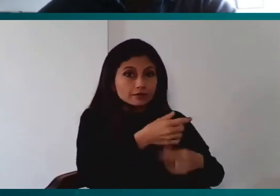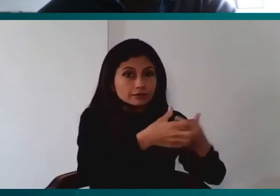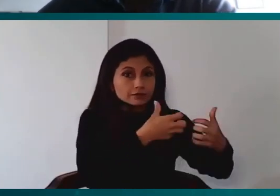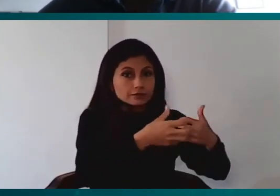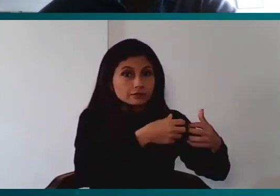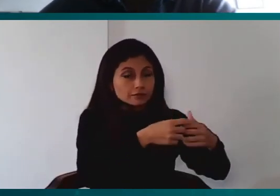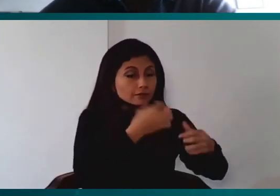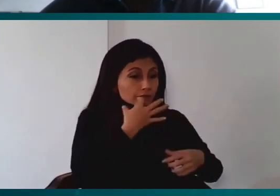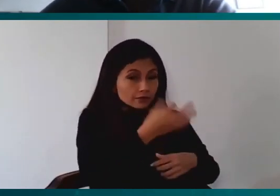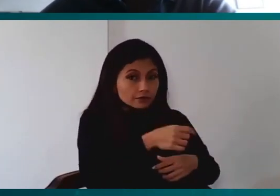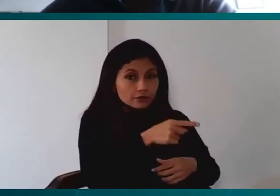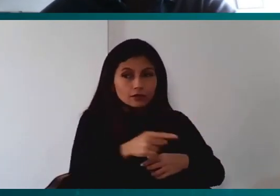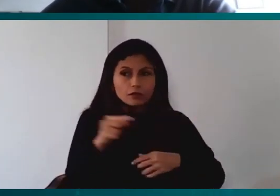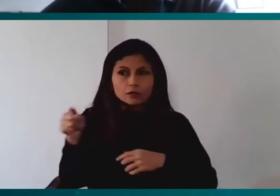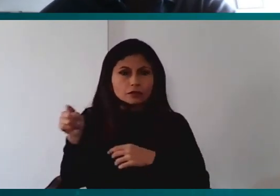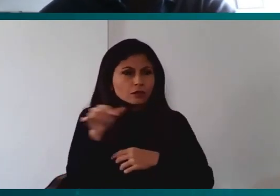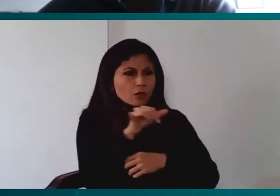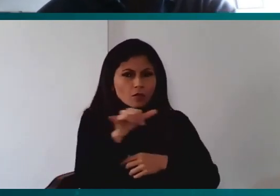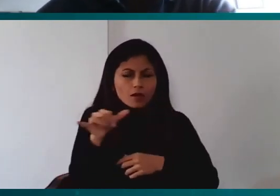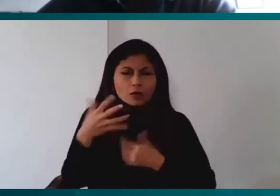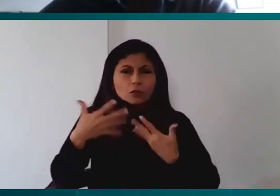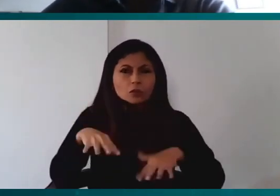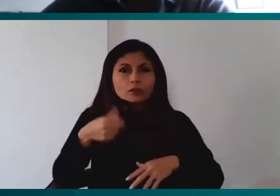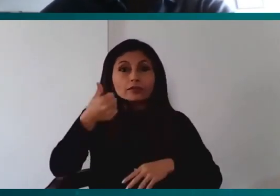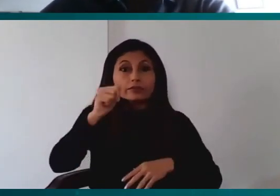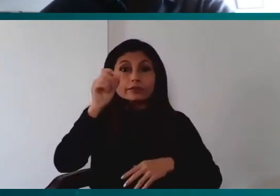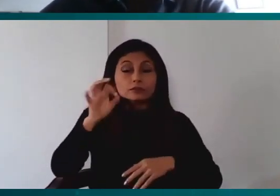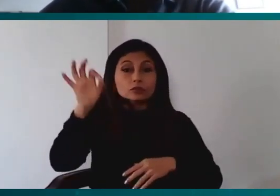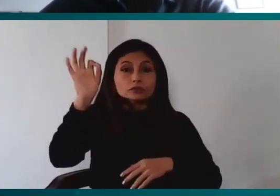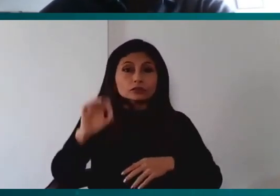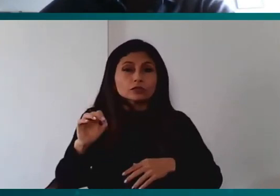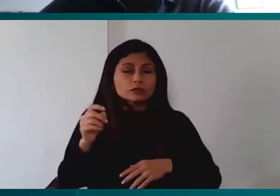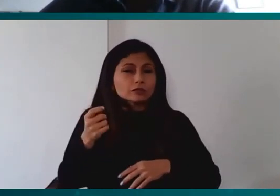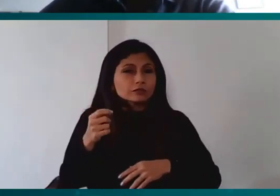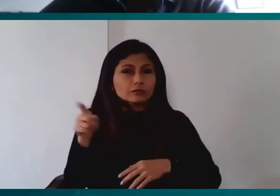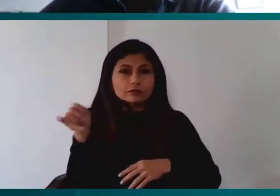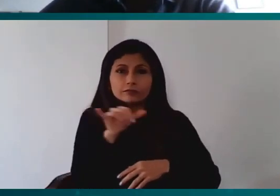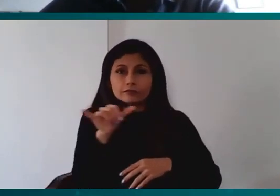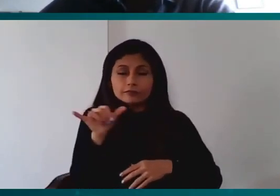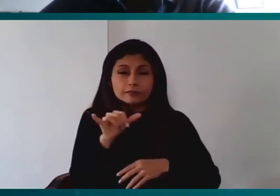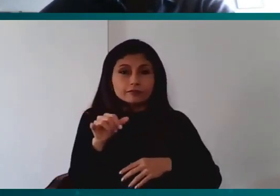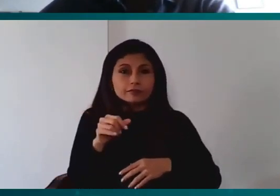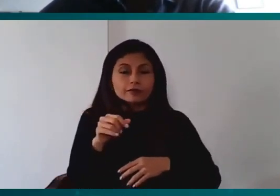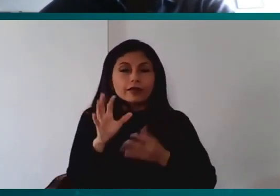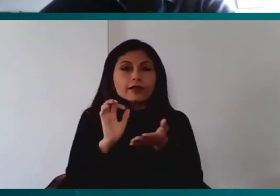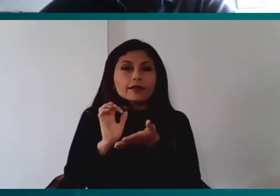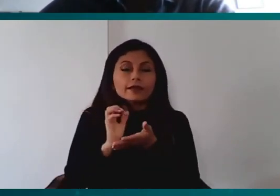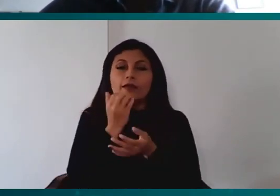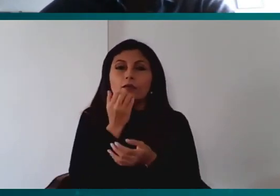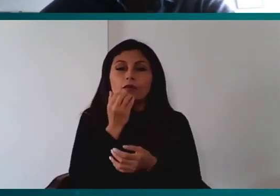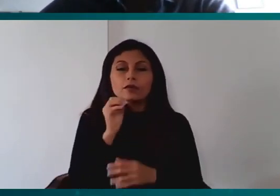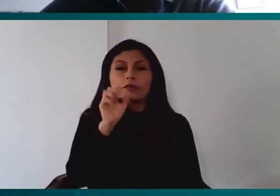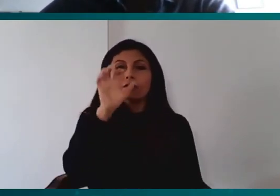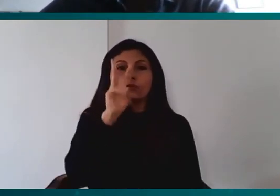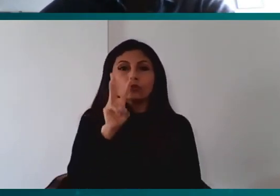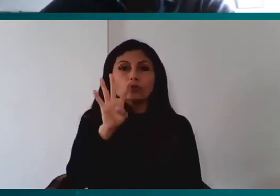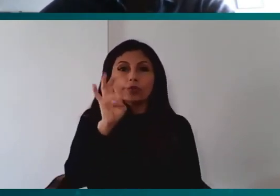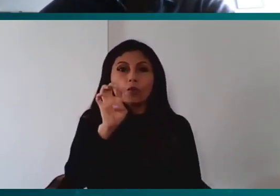al 10%, se puede llegar a obtener, lo cual es muy bueno. Lo cual es muy bueno porque ese modelo que ya está